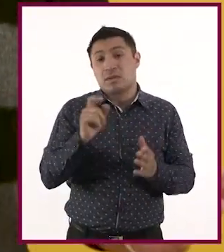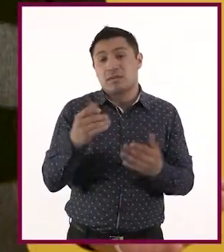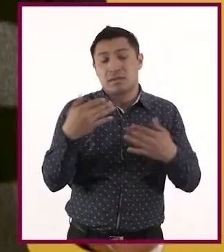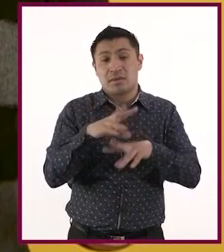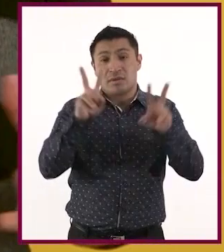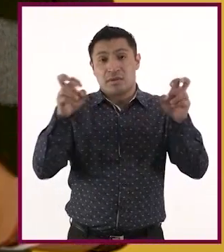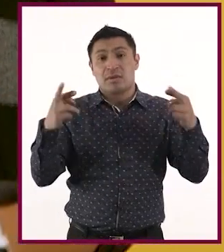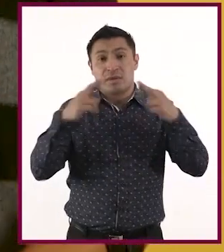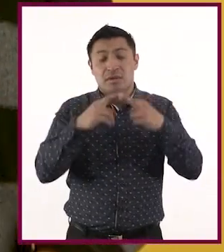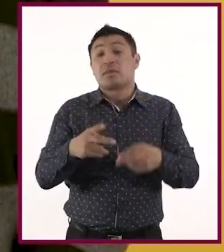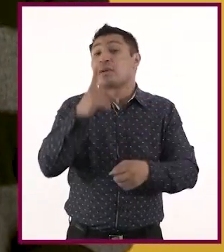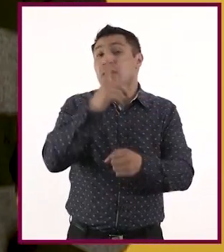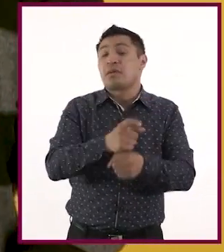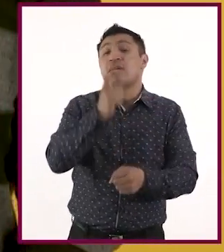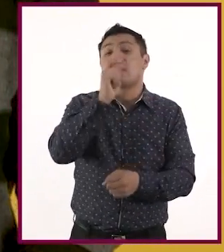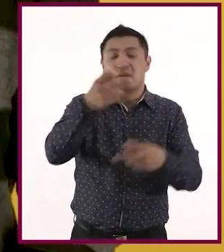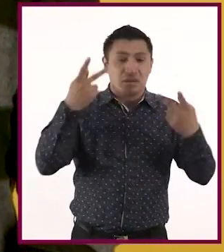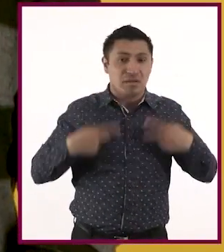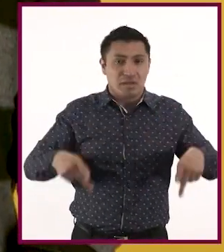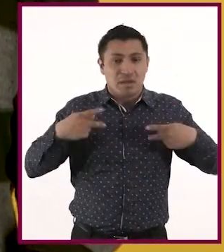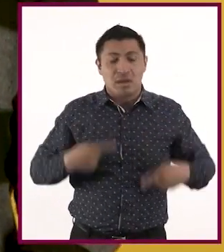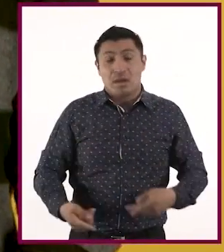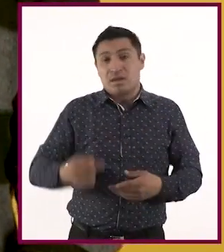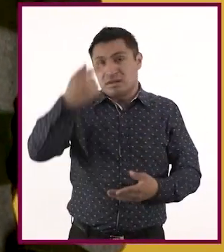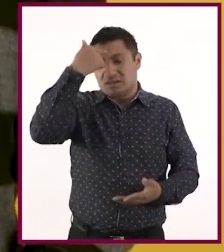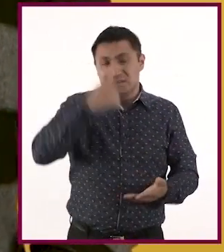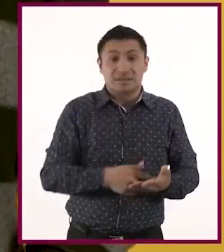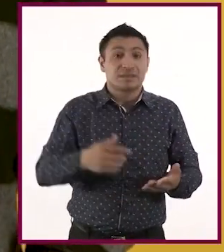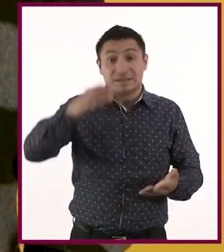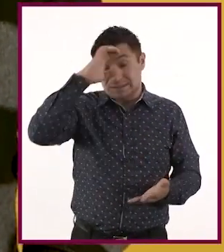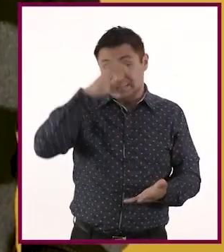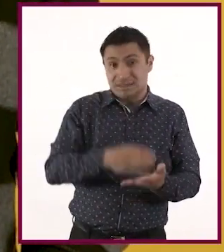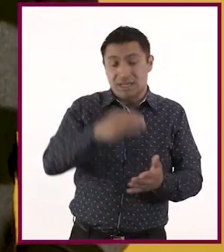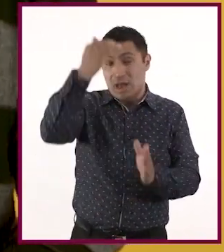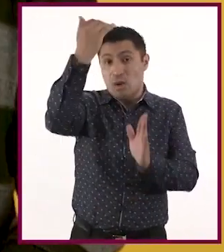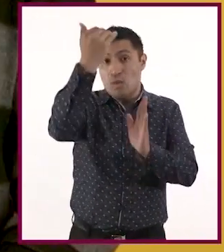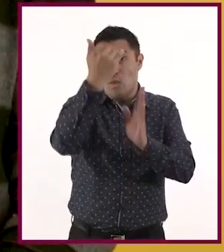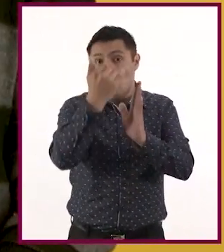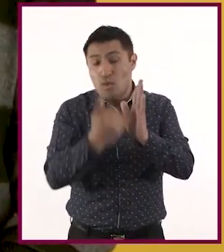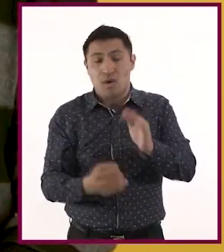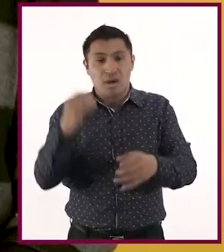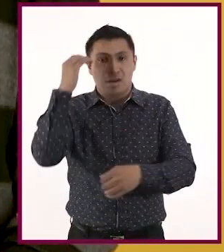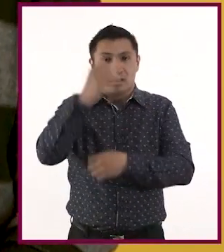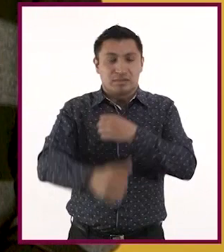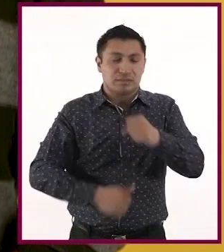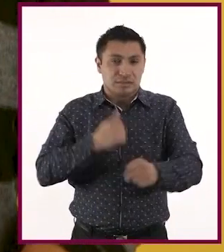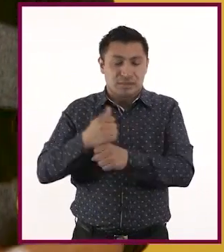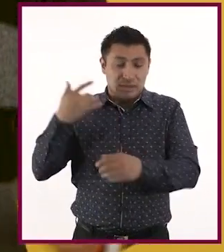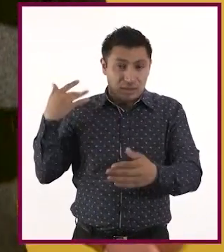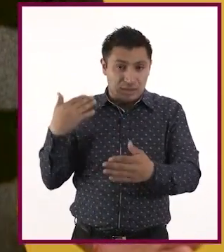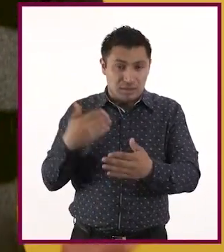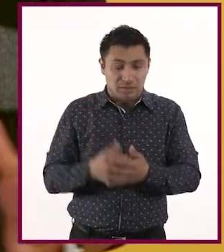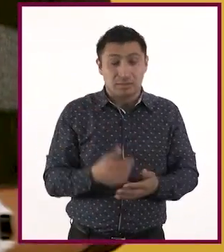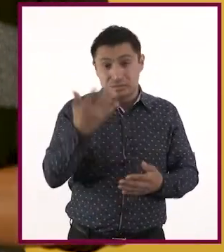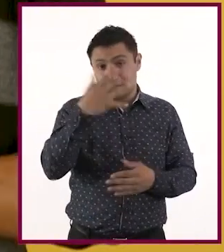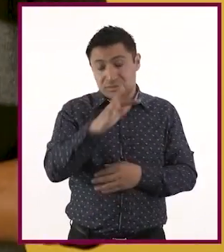primer lugar, que la cantidad de personas que se consideran católicas ha disminuido en la última década. El número de personas adscritas a